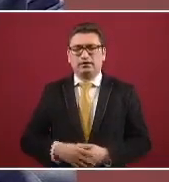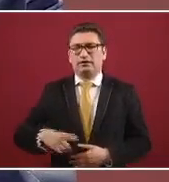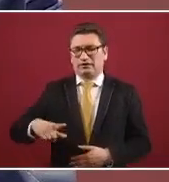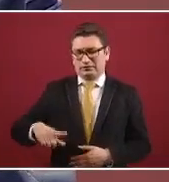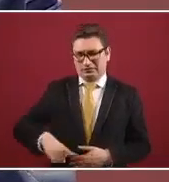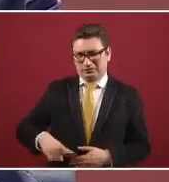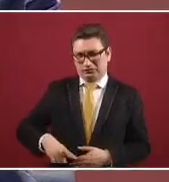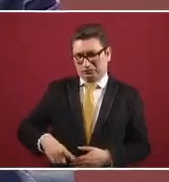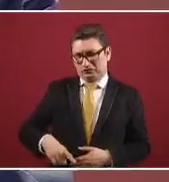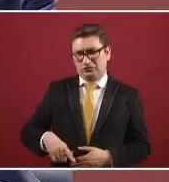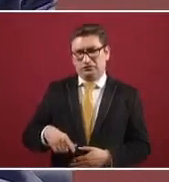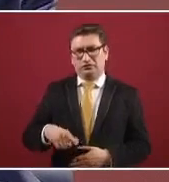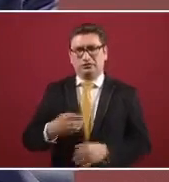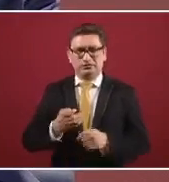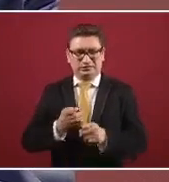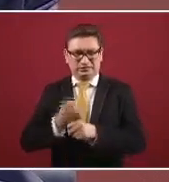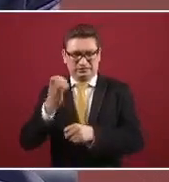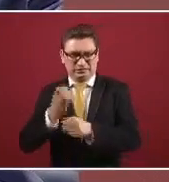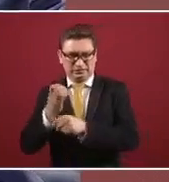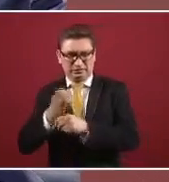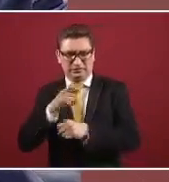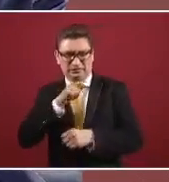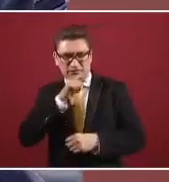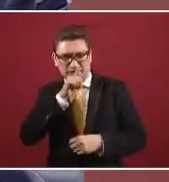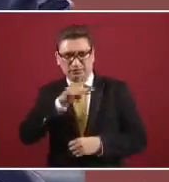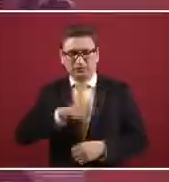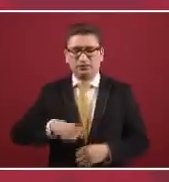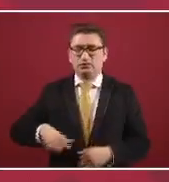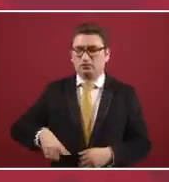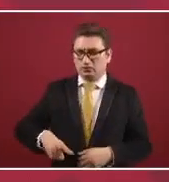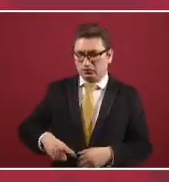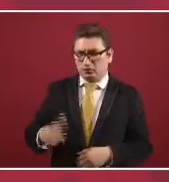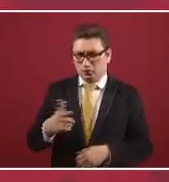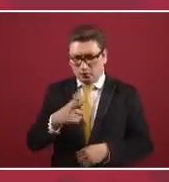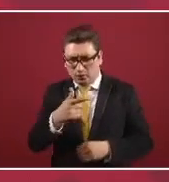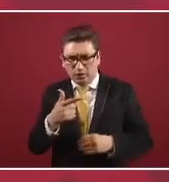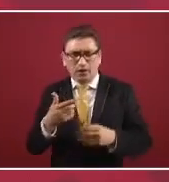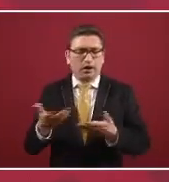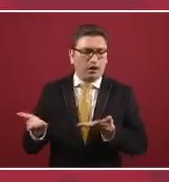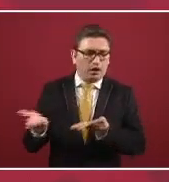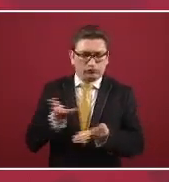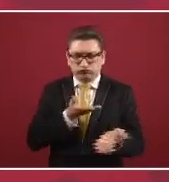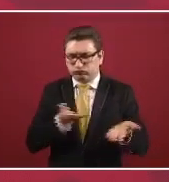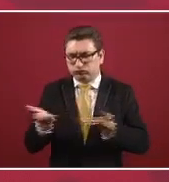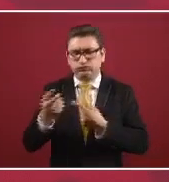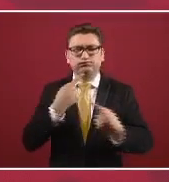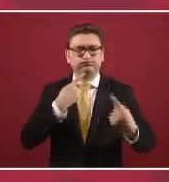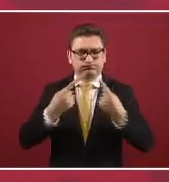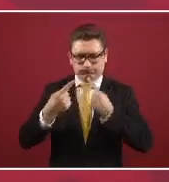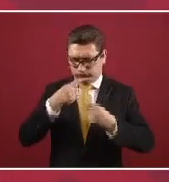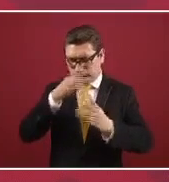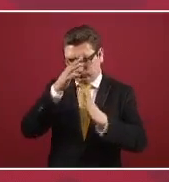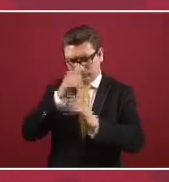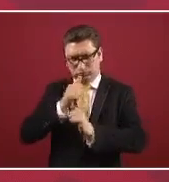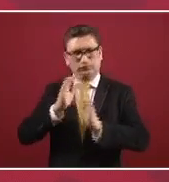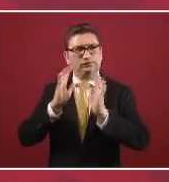gobiernos estatales de Jalisco y de Guanajuato, ya es un avance,